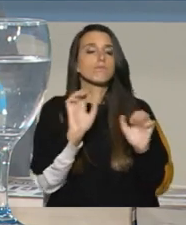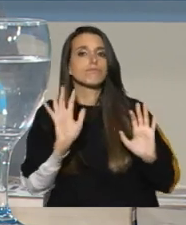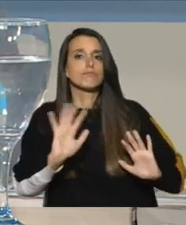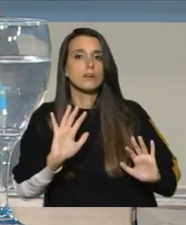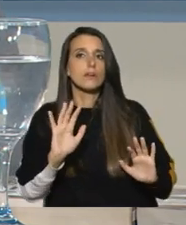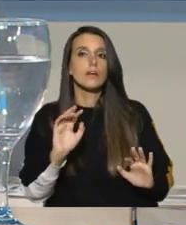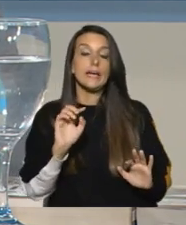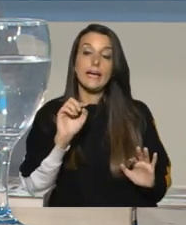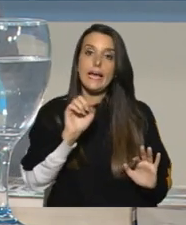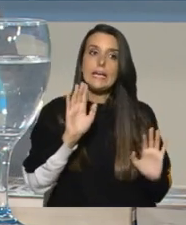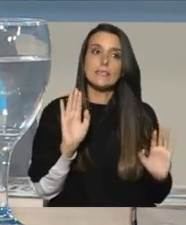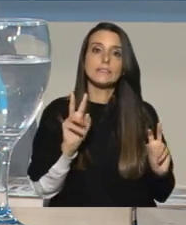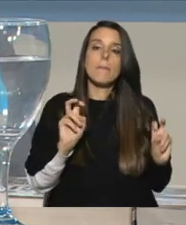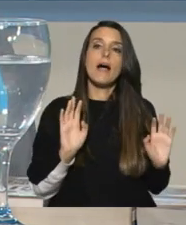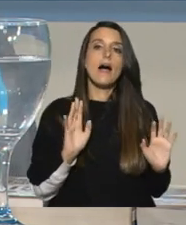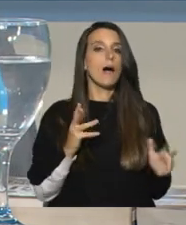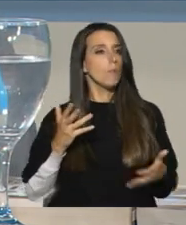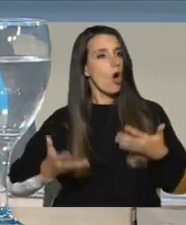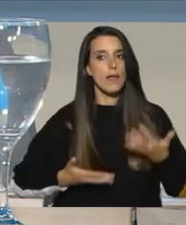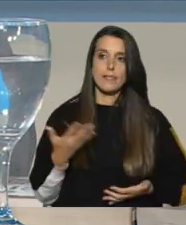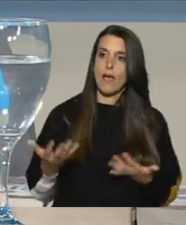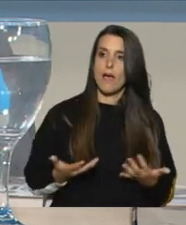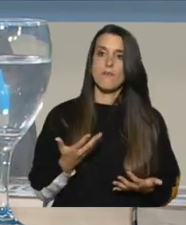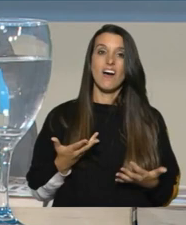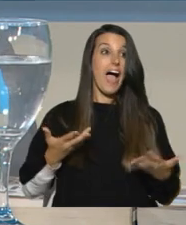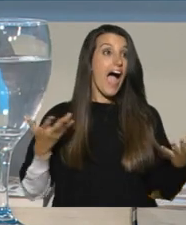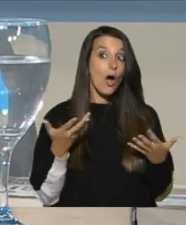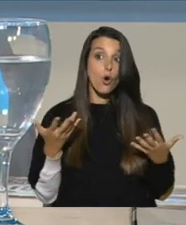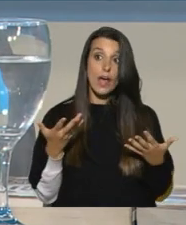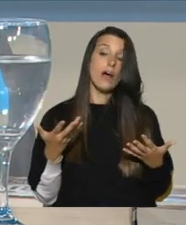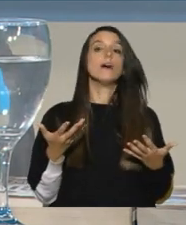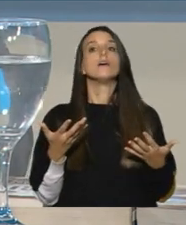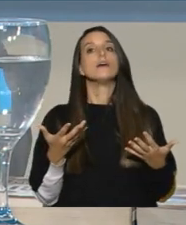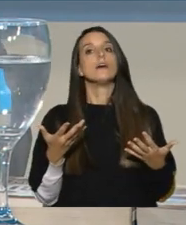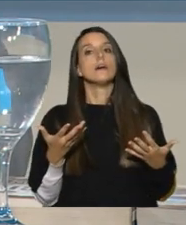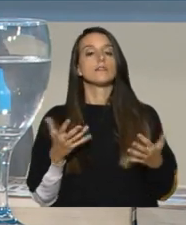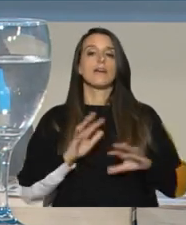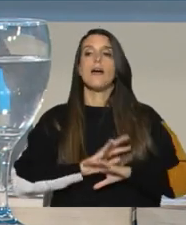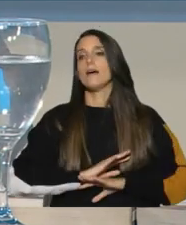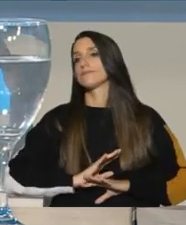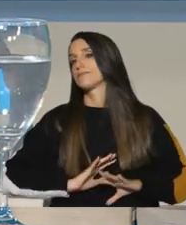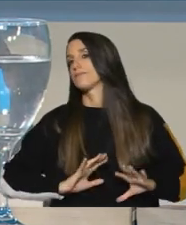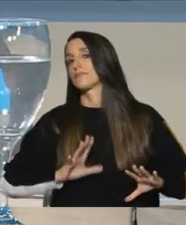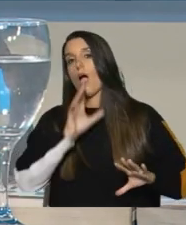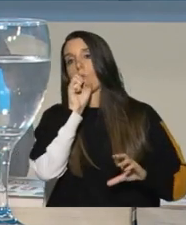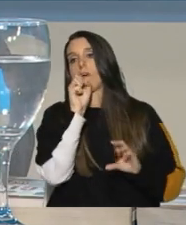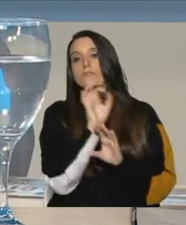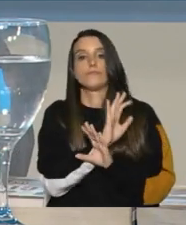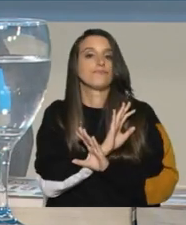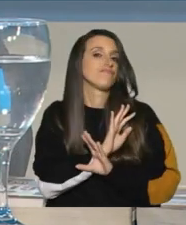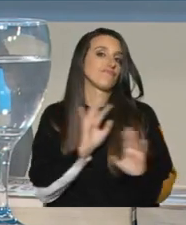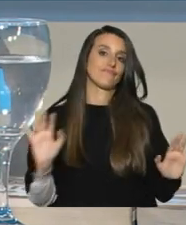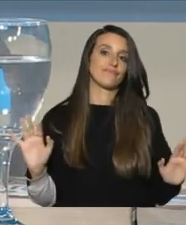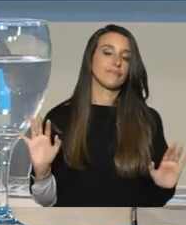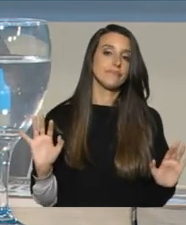Y eso al principio molestaba, ya a esta altura, en ese sentido, ya indigna, porque